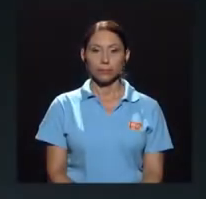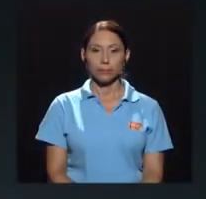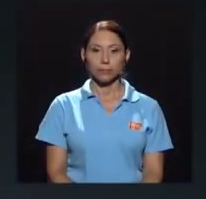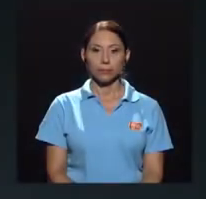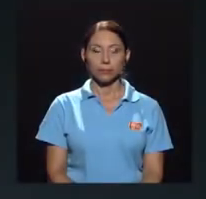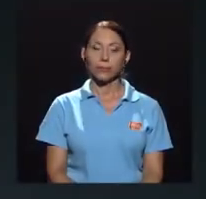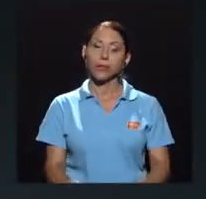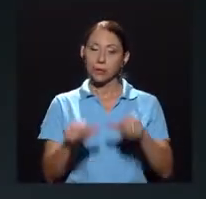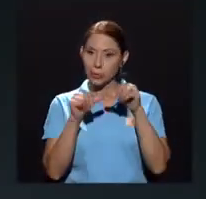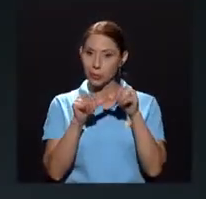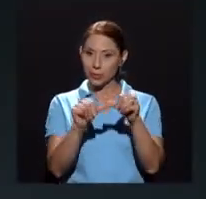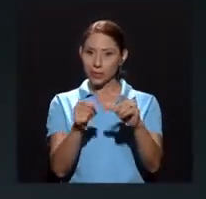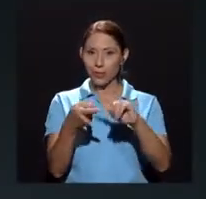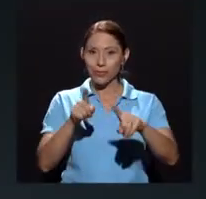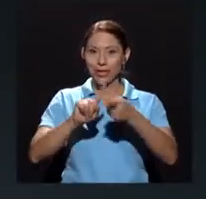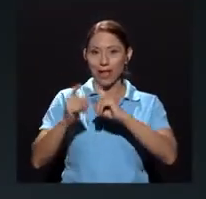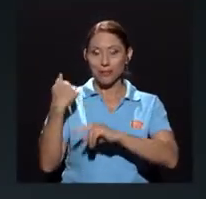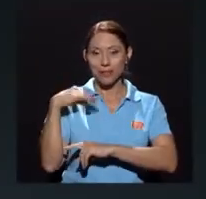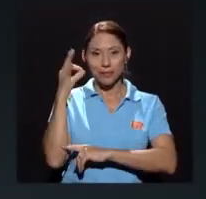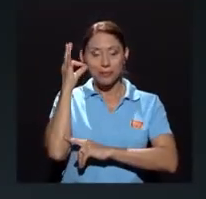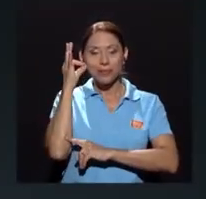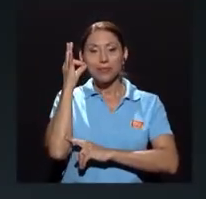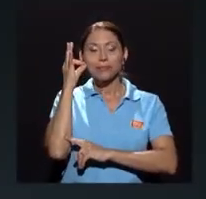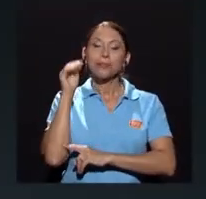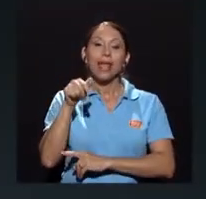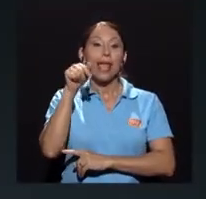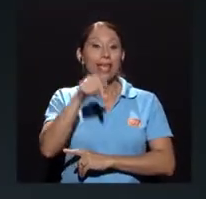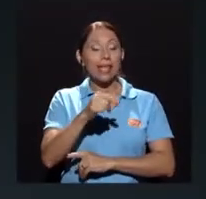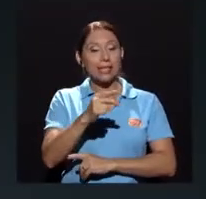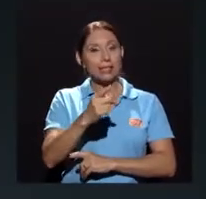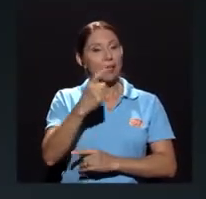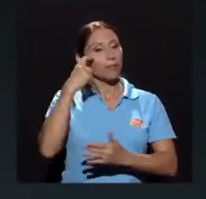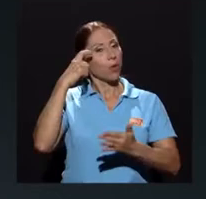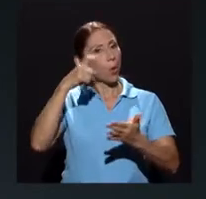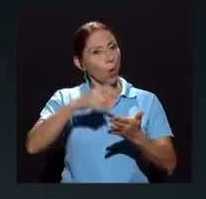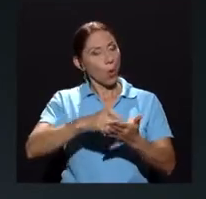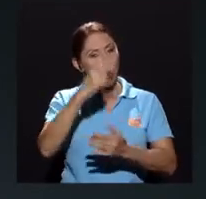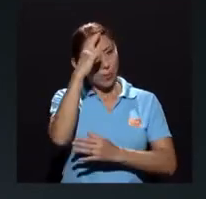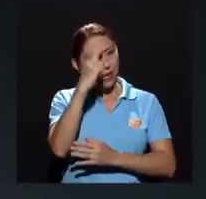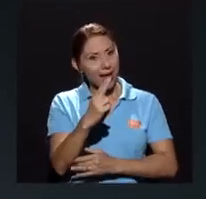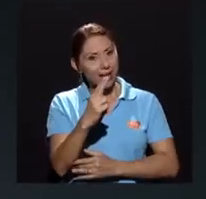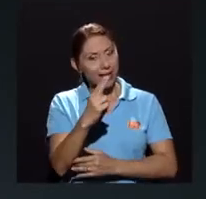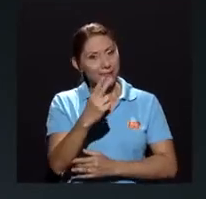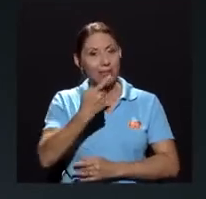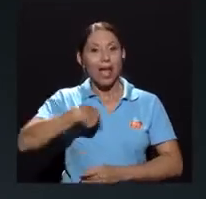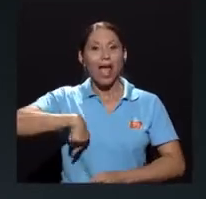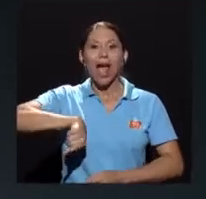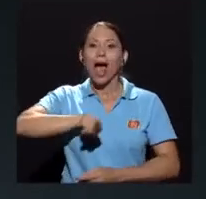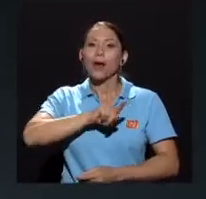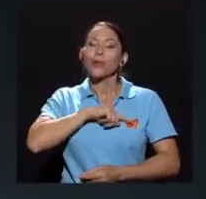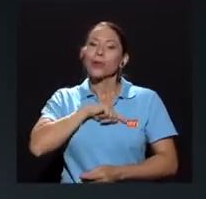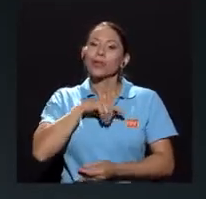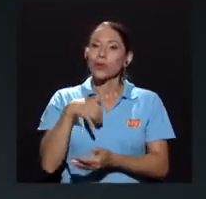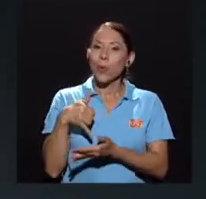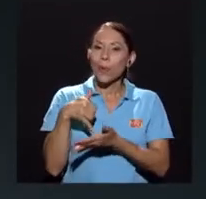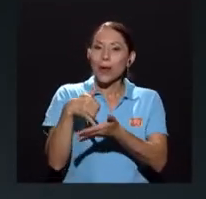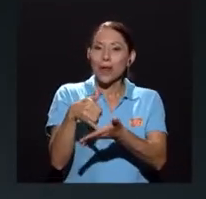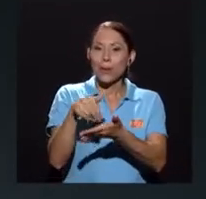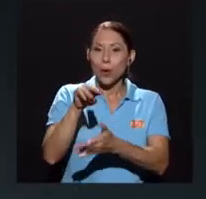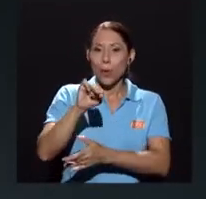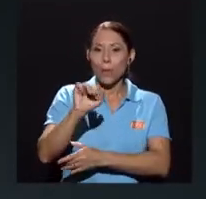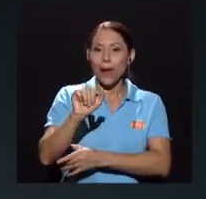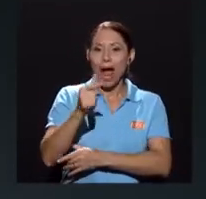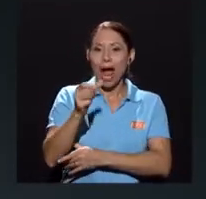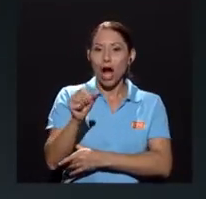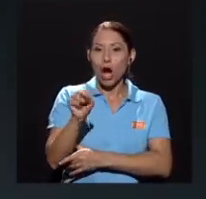continuamos amigos amigos en este homenaje a nuestro premio magón pero también